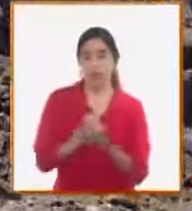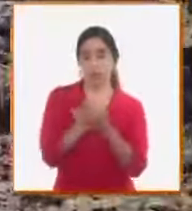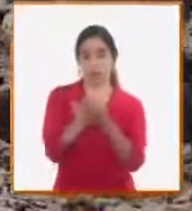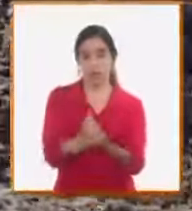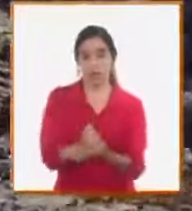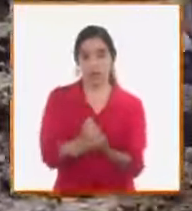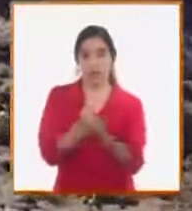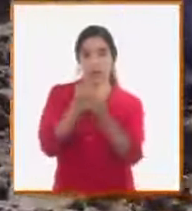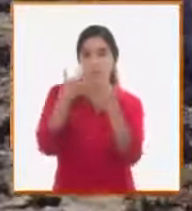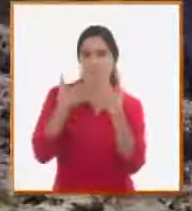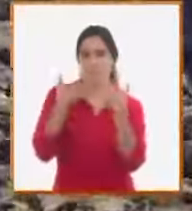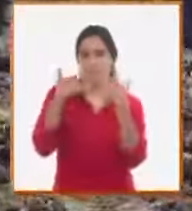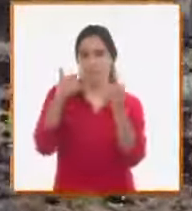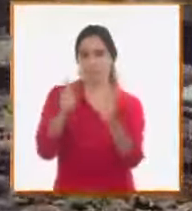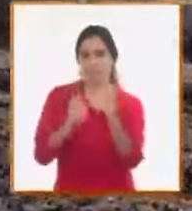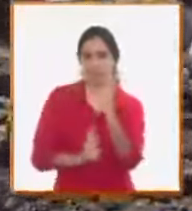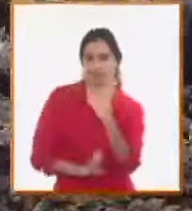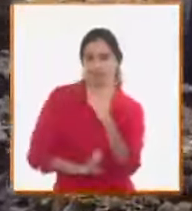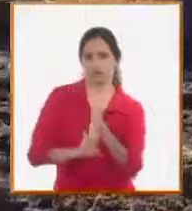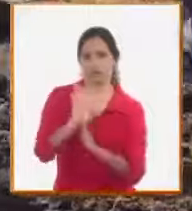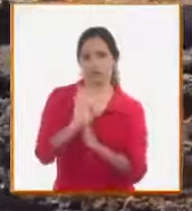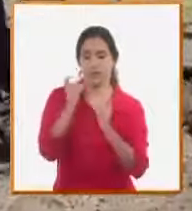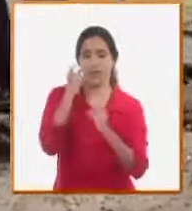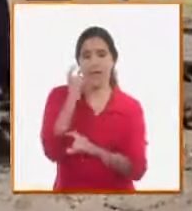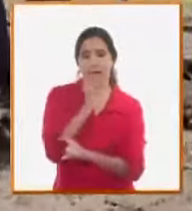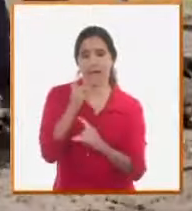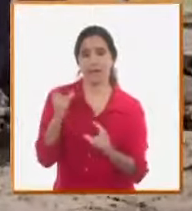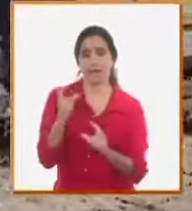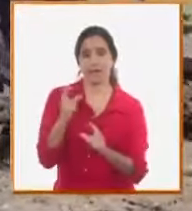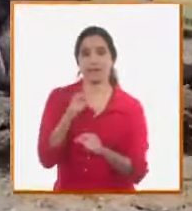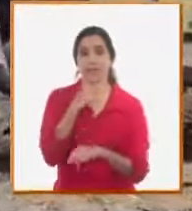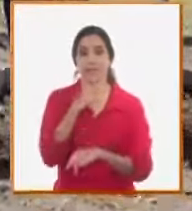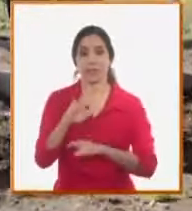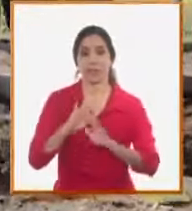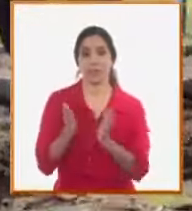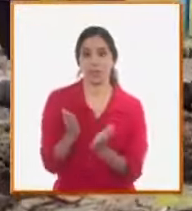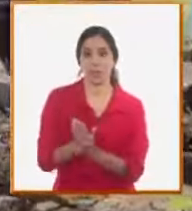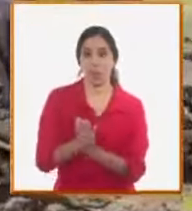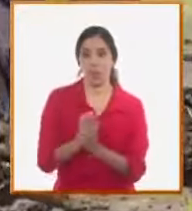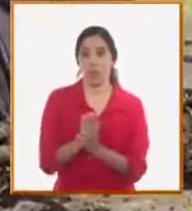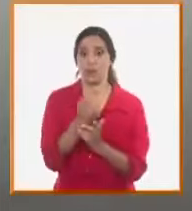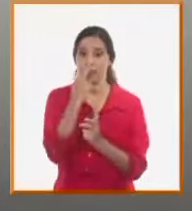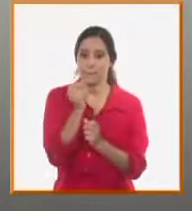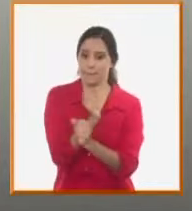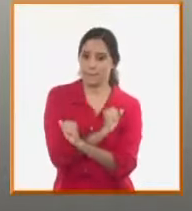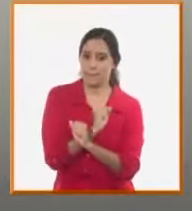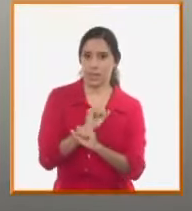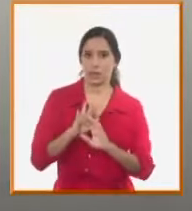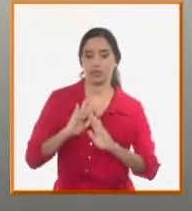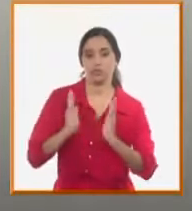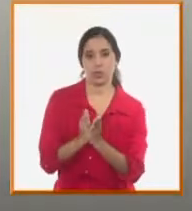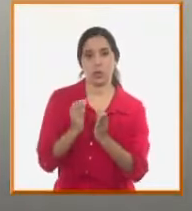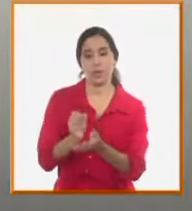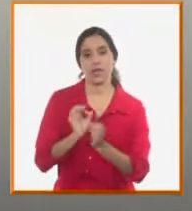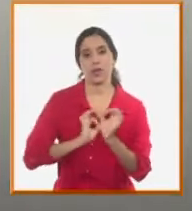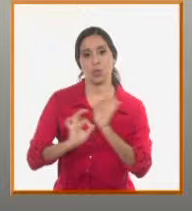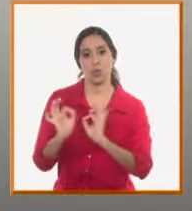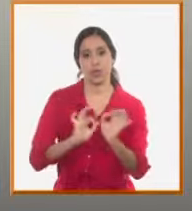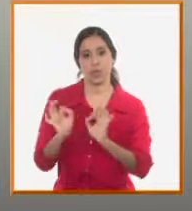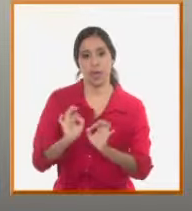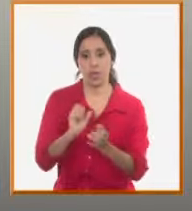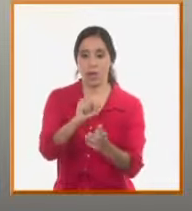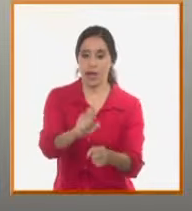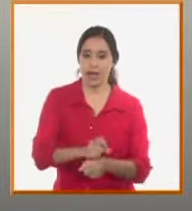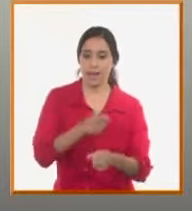los mecanismos de alerta temprana y responder con ayuda alimentaria, integran productos de seguros que benefician a campesinos y